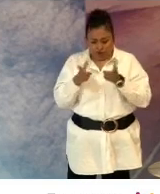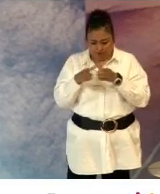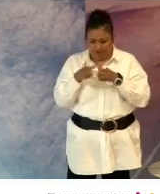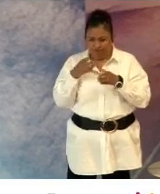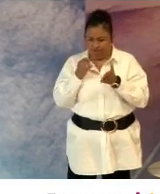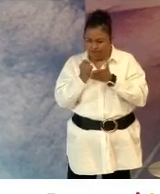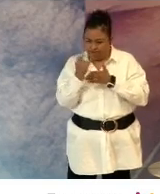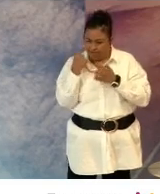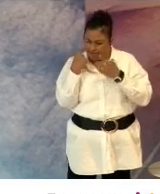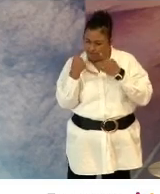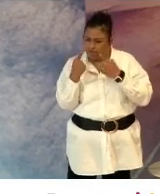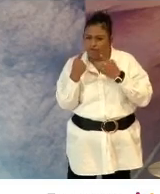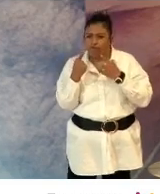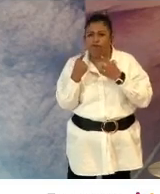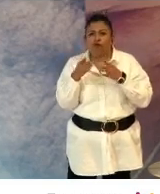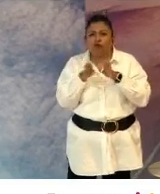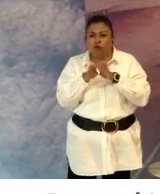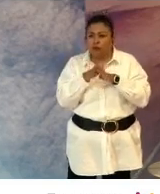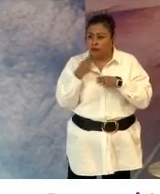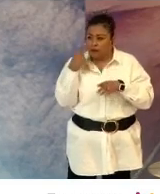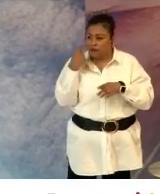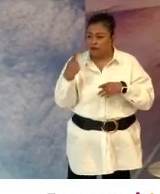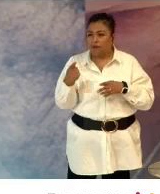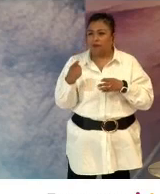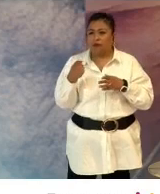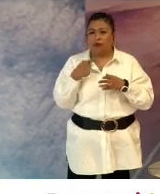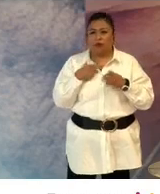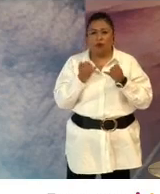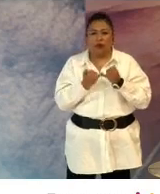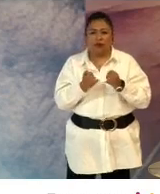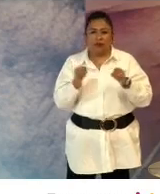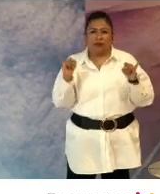tenemos un aumento de la autocracia